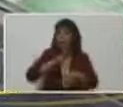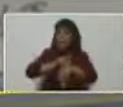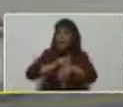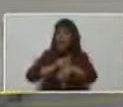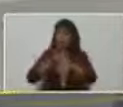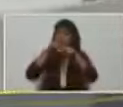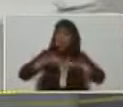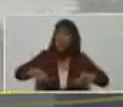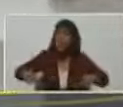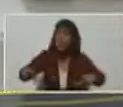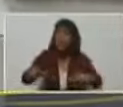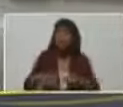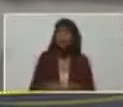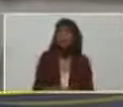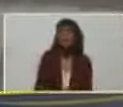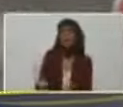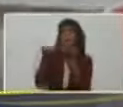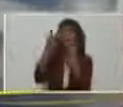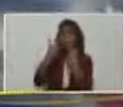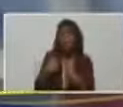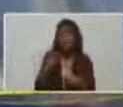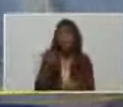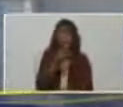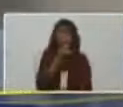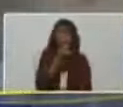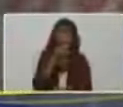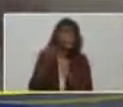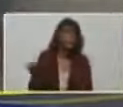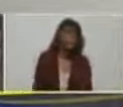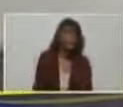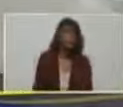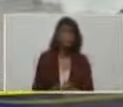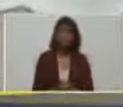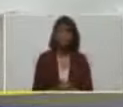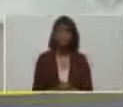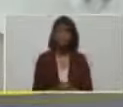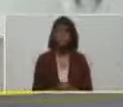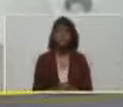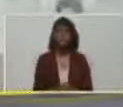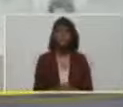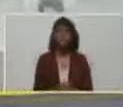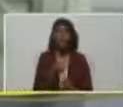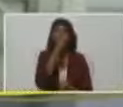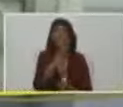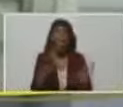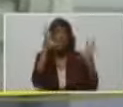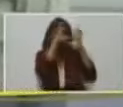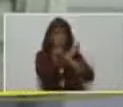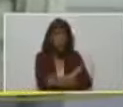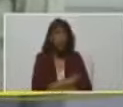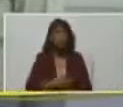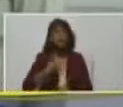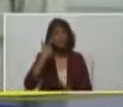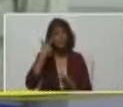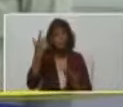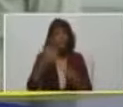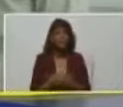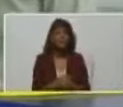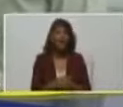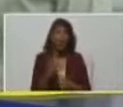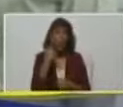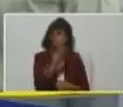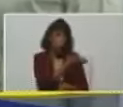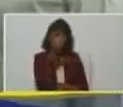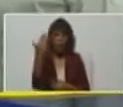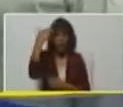en este centro de diagnóstico integral de Paquete. Buenas noches, Chávez, señor presidente. Bueno, como dijo la